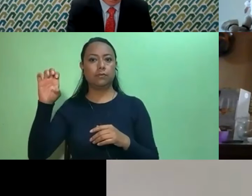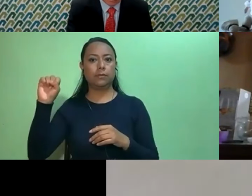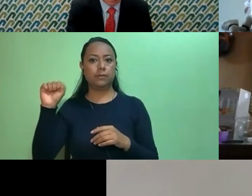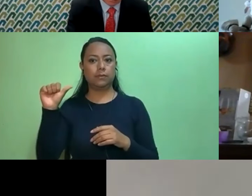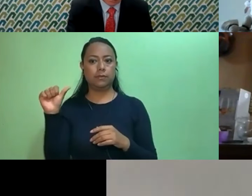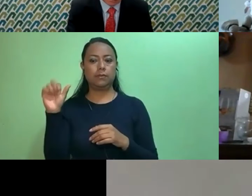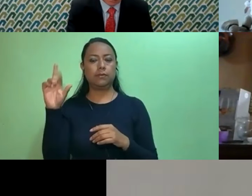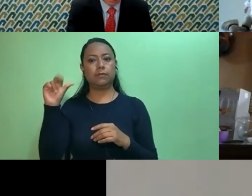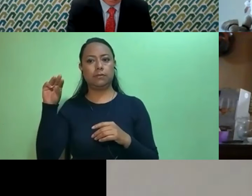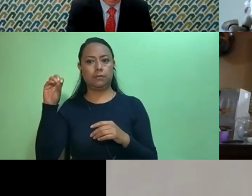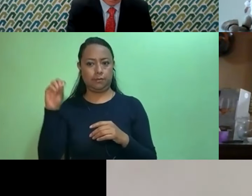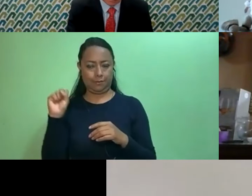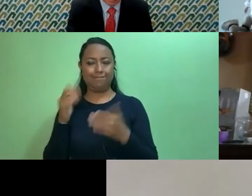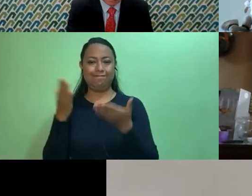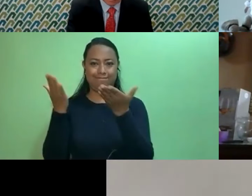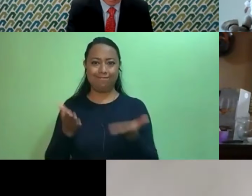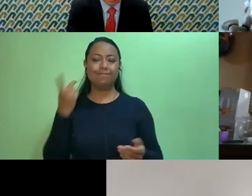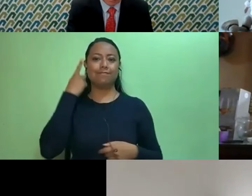Adelante, diputada.